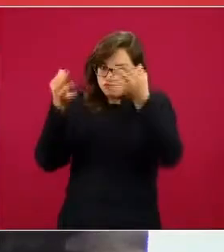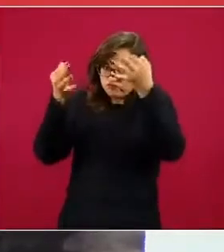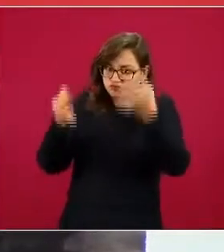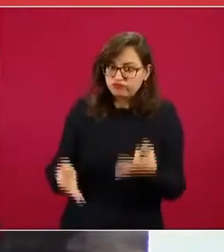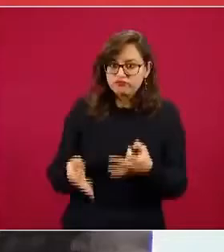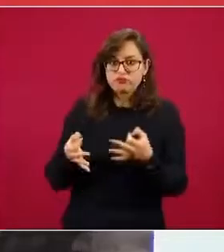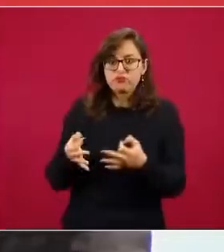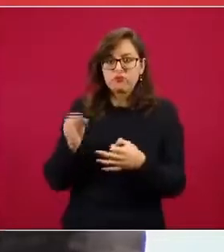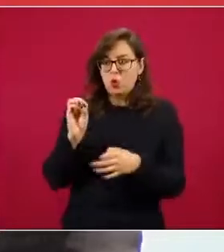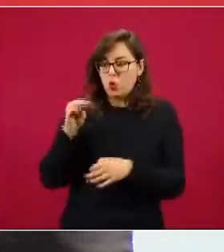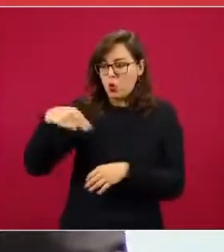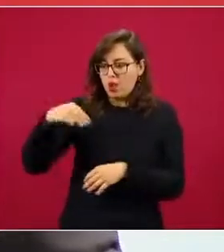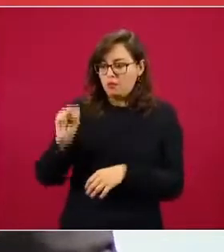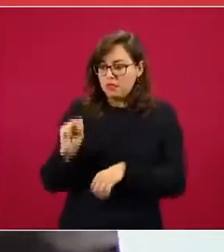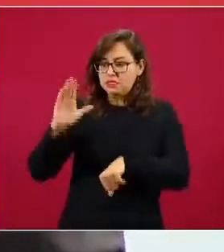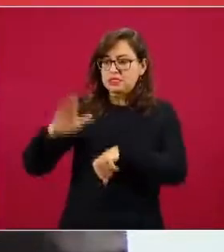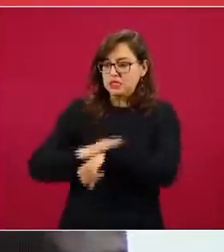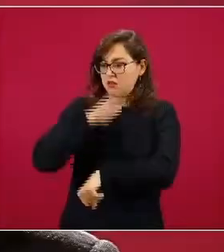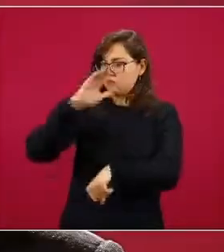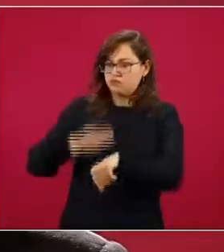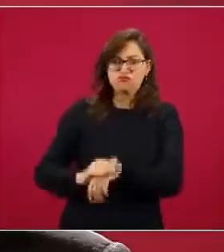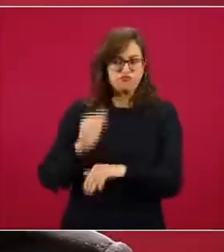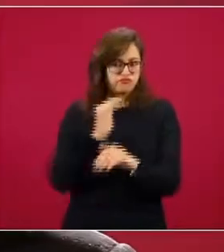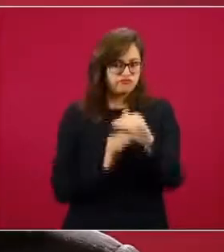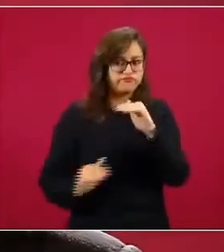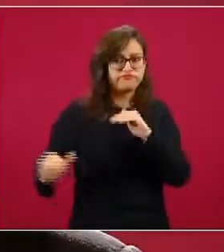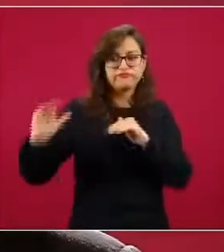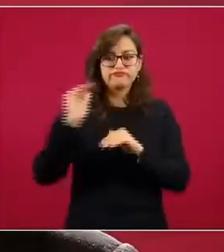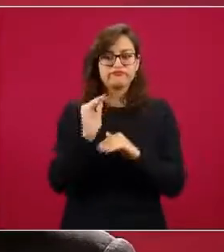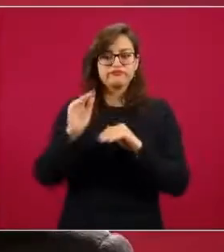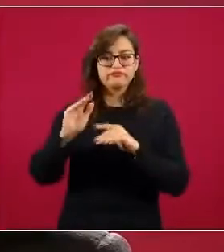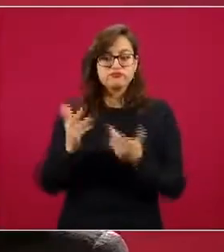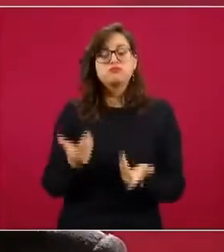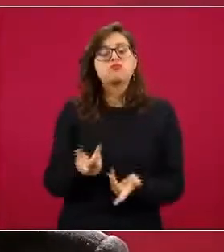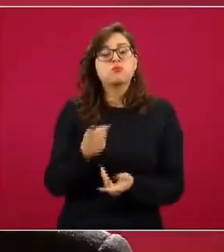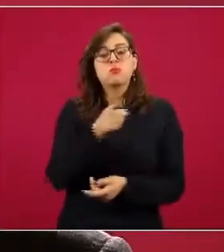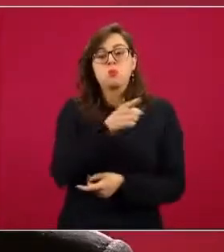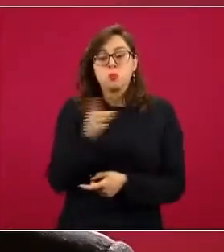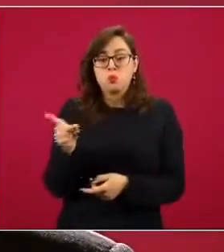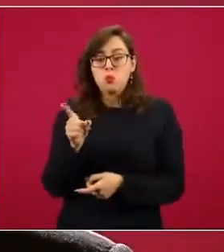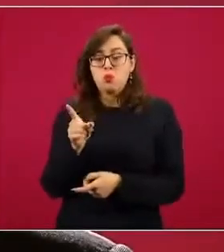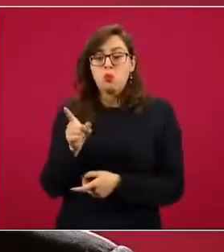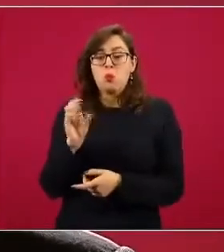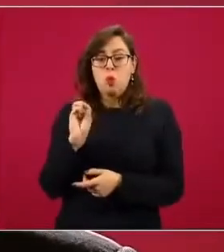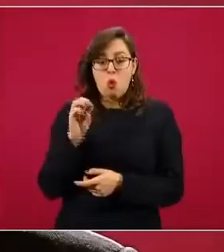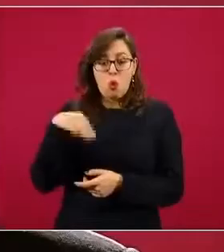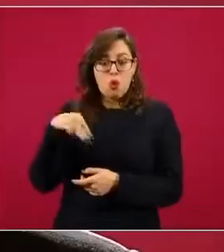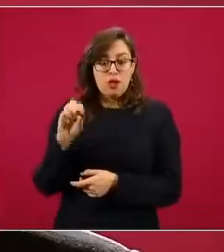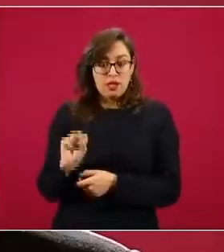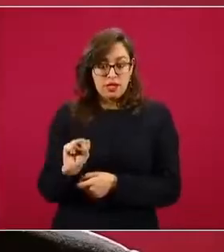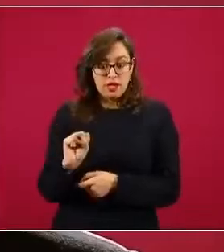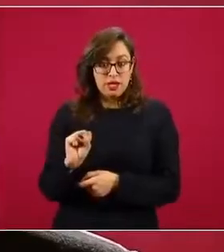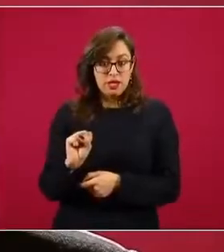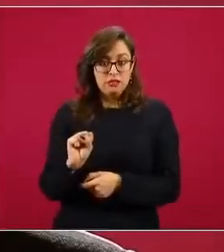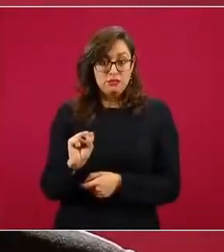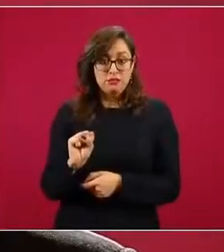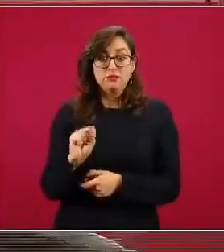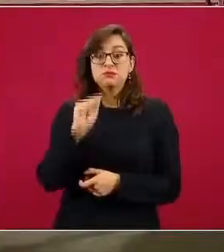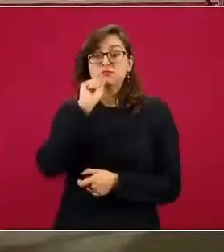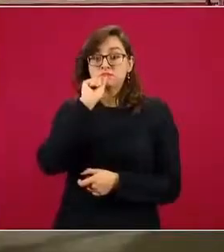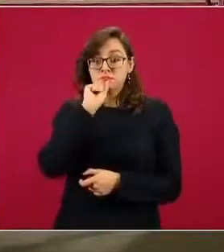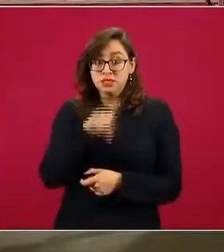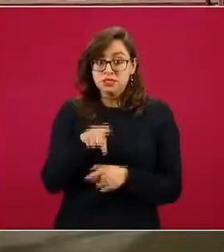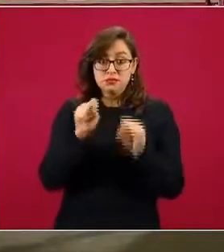y certificadas por la OMS con alto desempeño, para que la propia OMS, y no solo la Organización Mundial de la Salud, sino